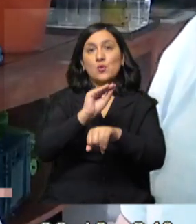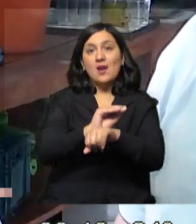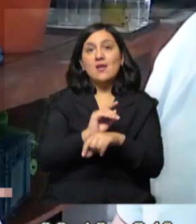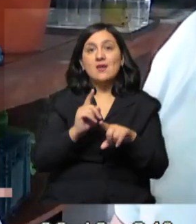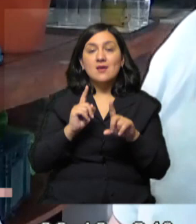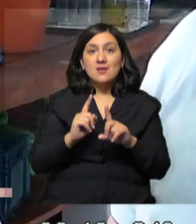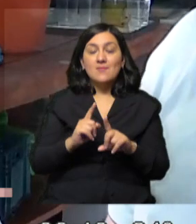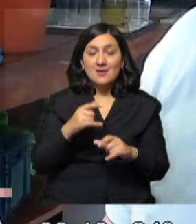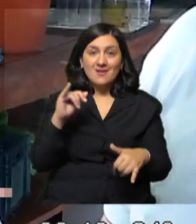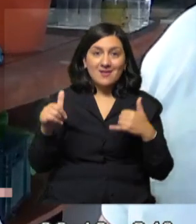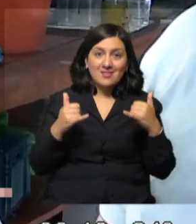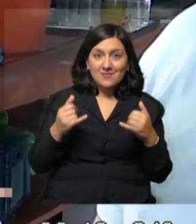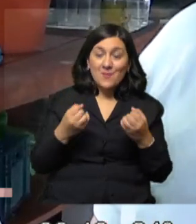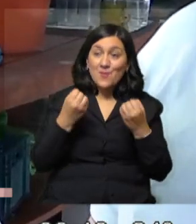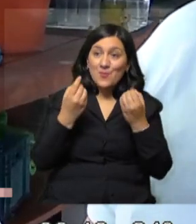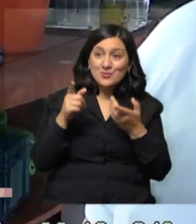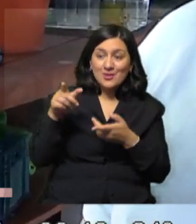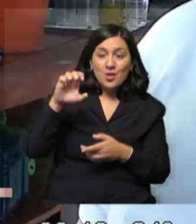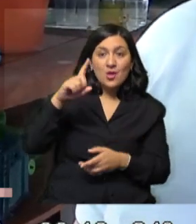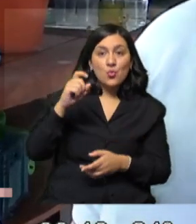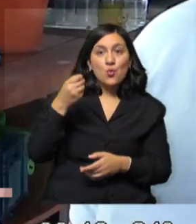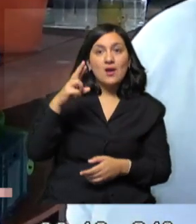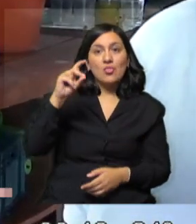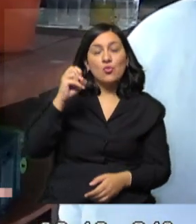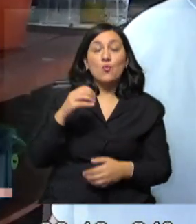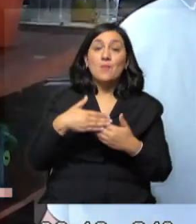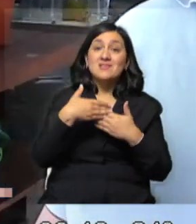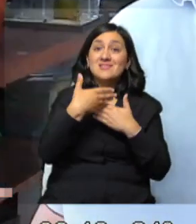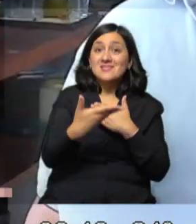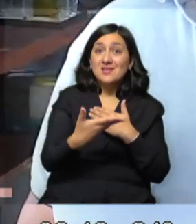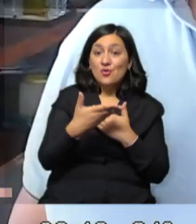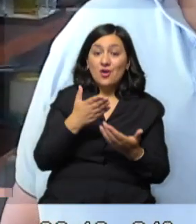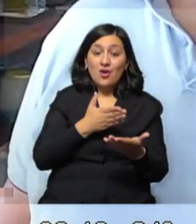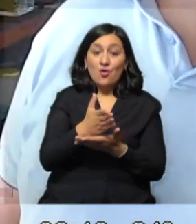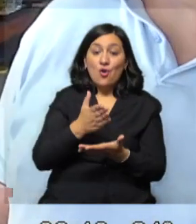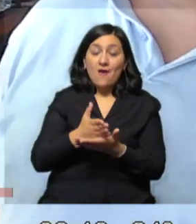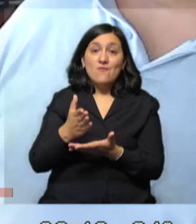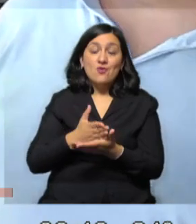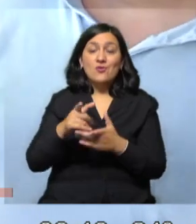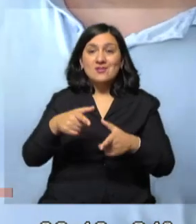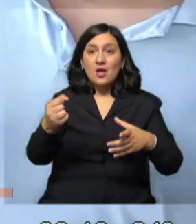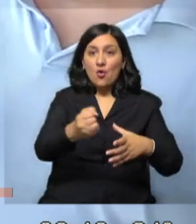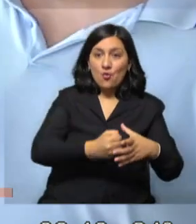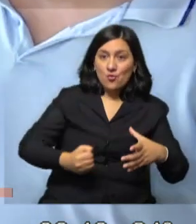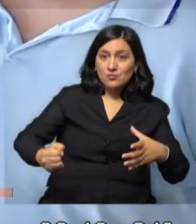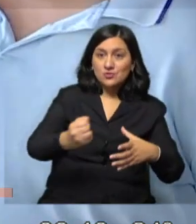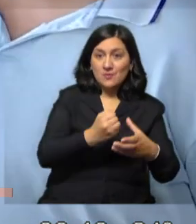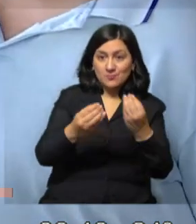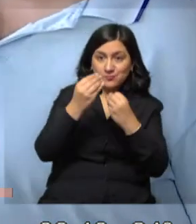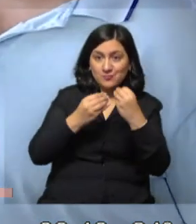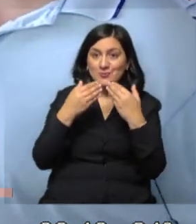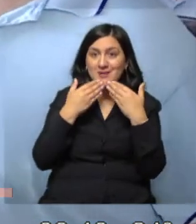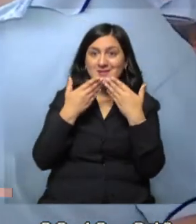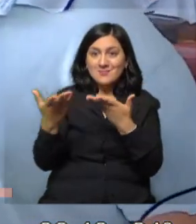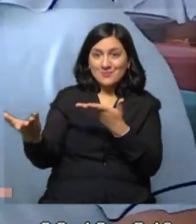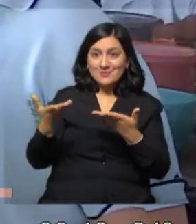también recreativa. Por eso estamos con Eduardo Rodríguez, uno de los vecinos que colabora también con esta olla popular. Eduardo, gracias por